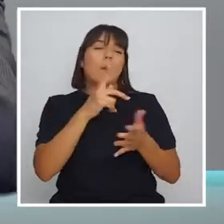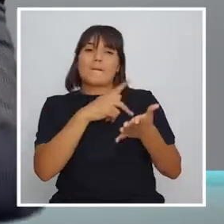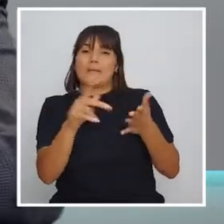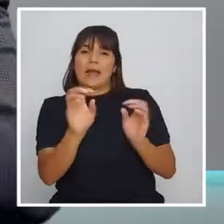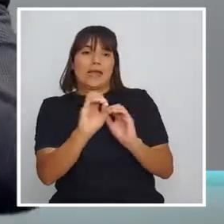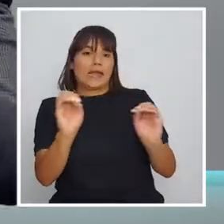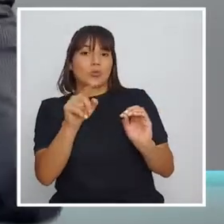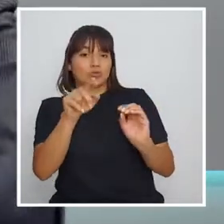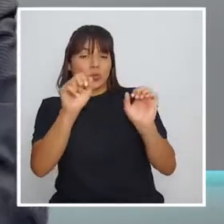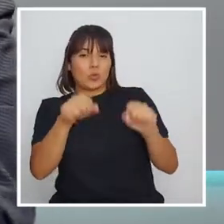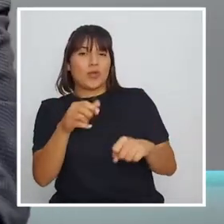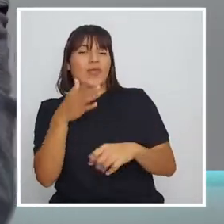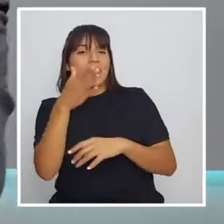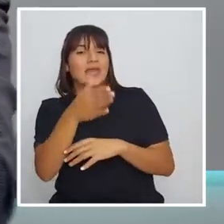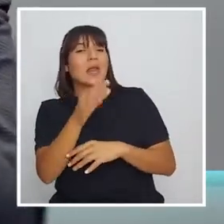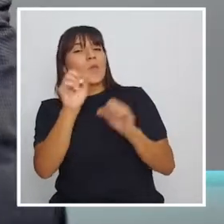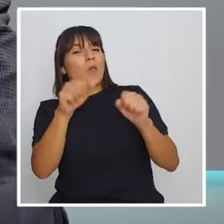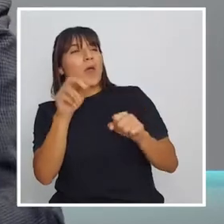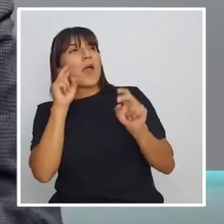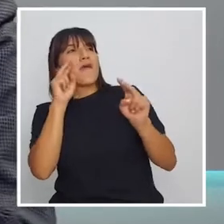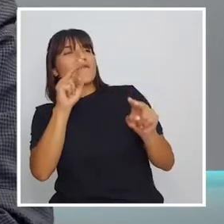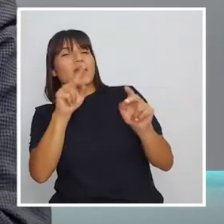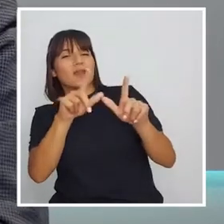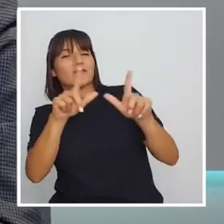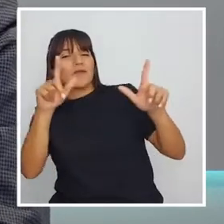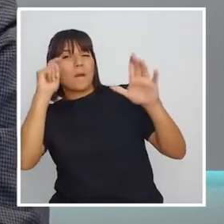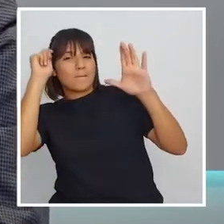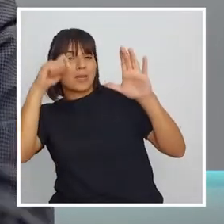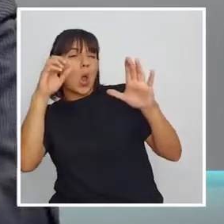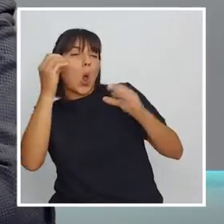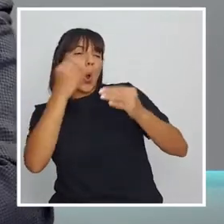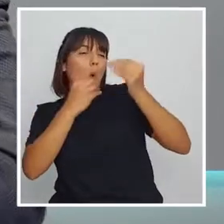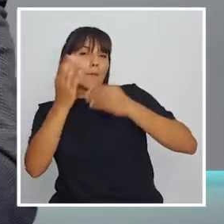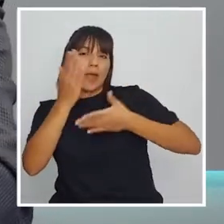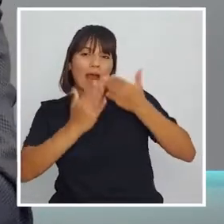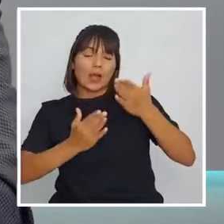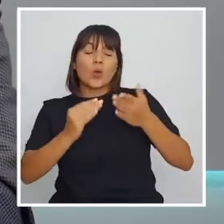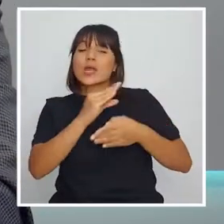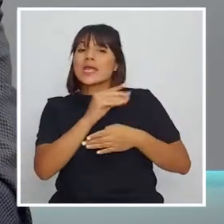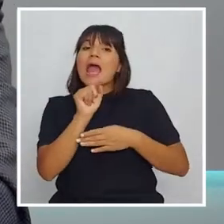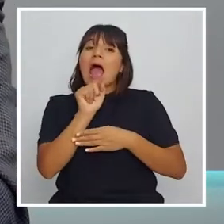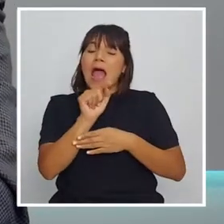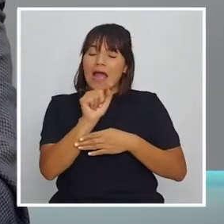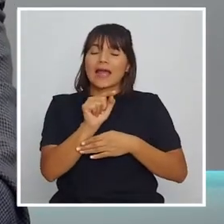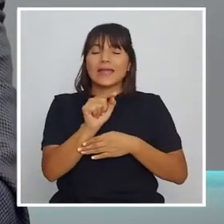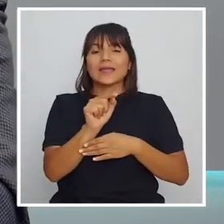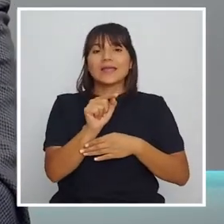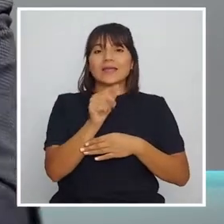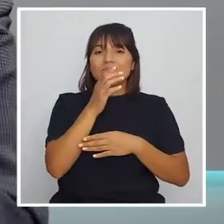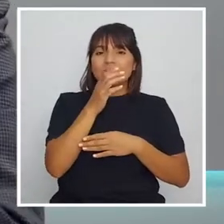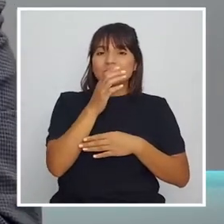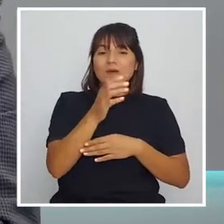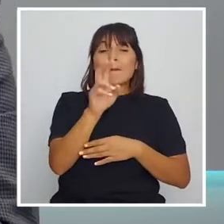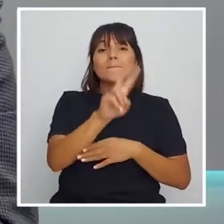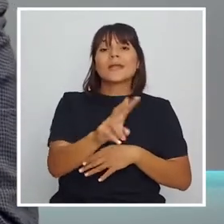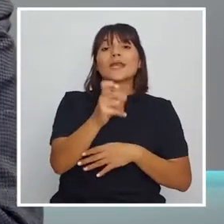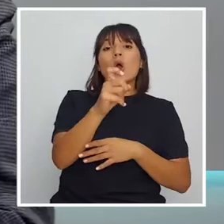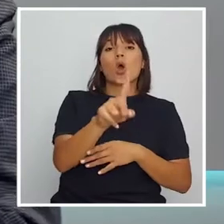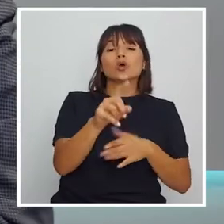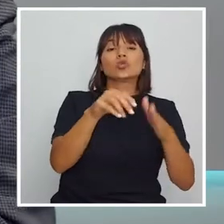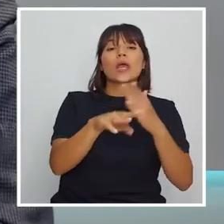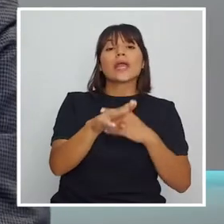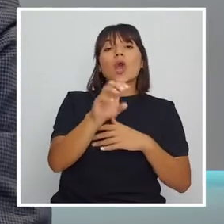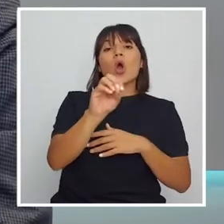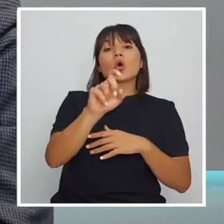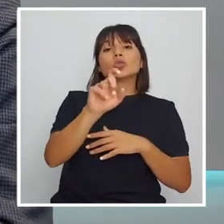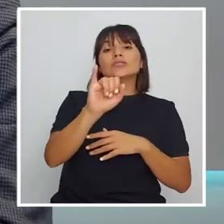a ver una película o ahí se come algo, y ahí van a encontrar insisto, viernes 11 en el Mall Oxígeno, viernes